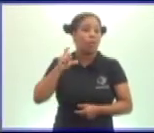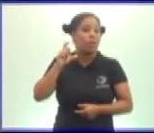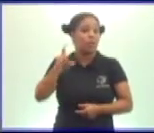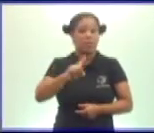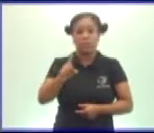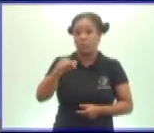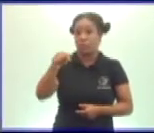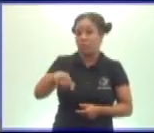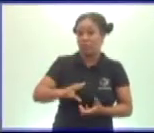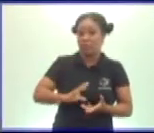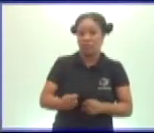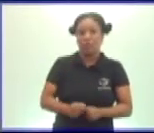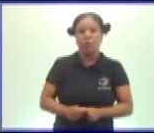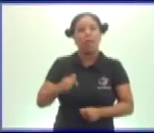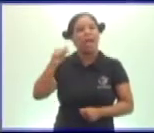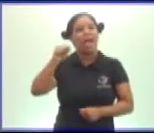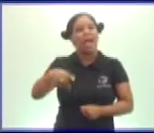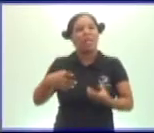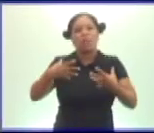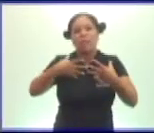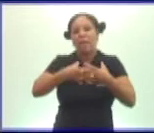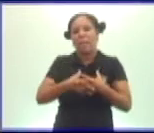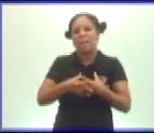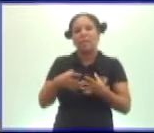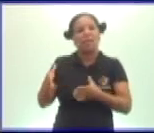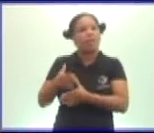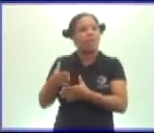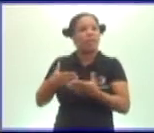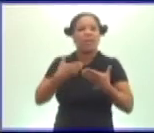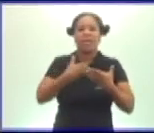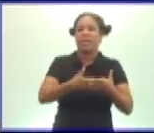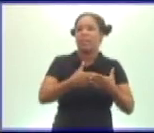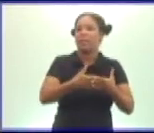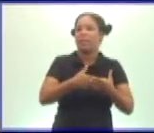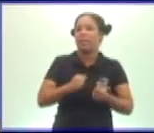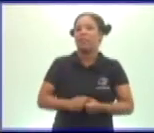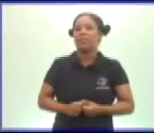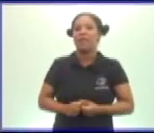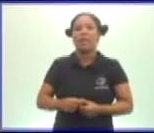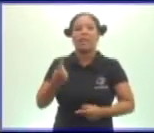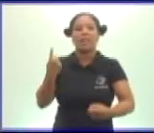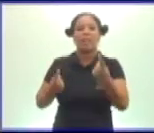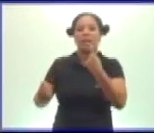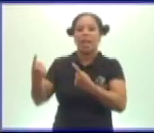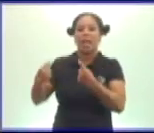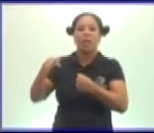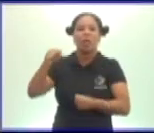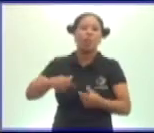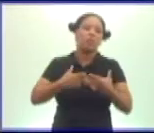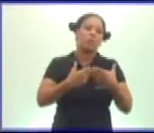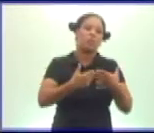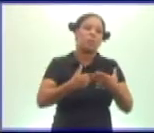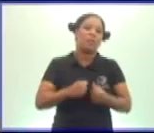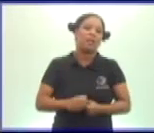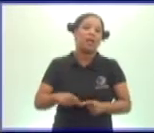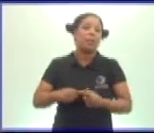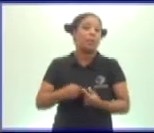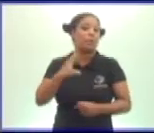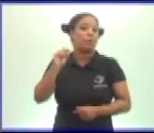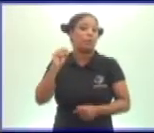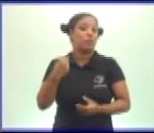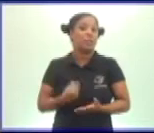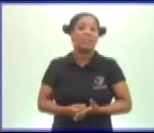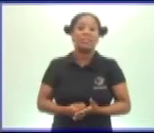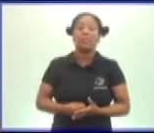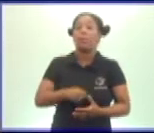manera. Realmente lo que hay es una mezcla homogénea de cada uno de estos metales. Por eso decimos que en el caso de